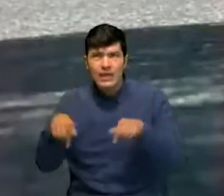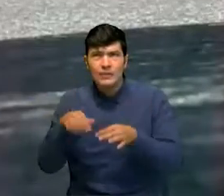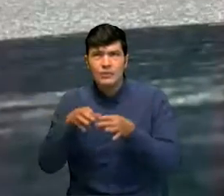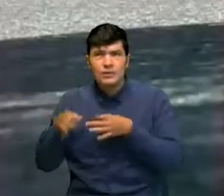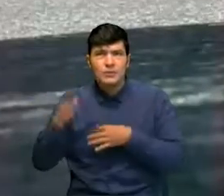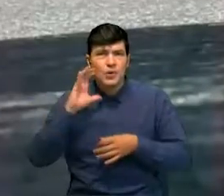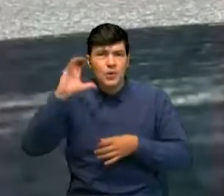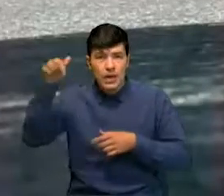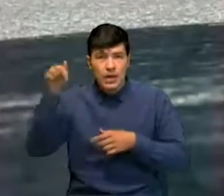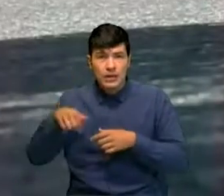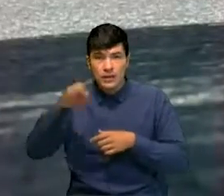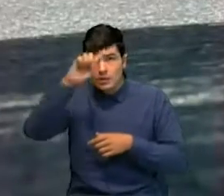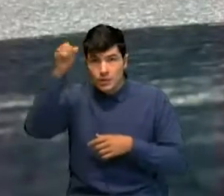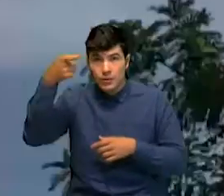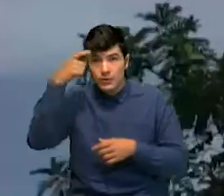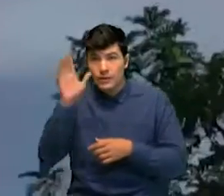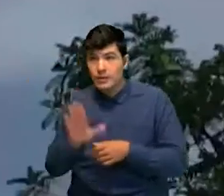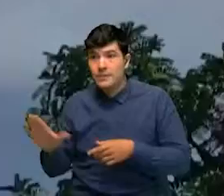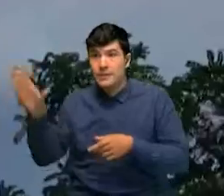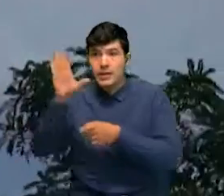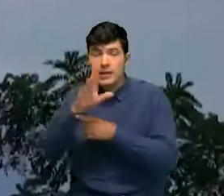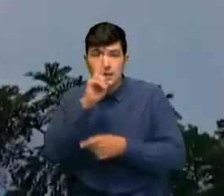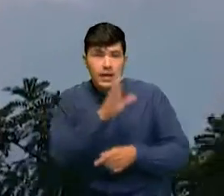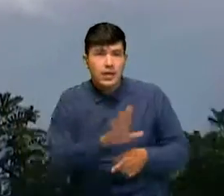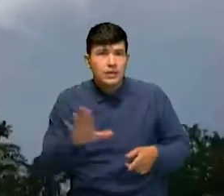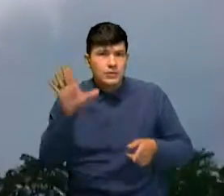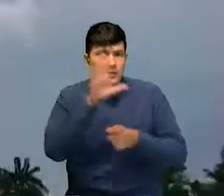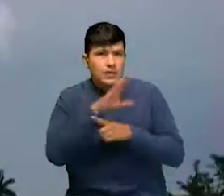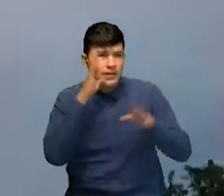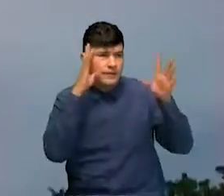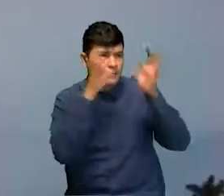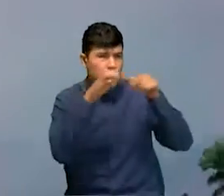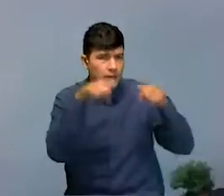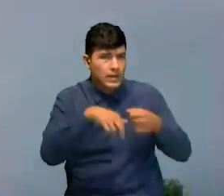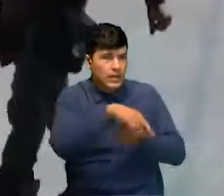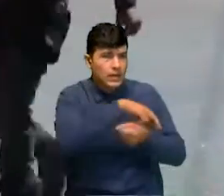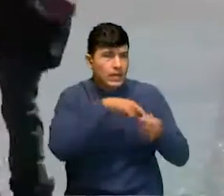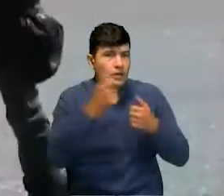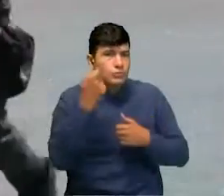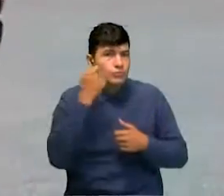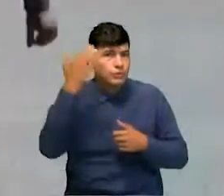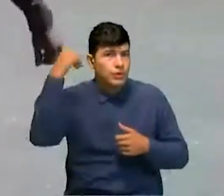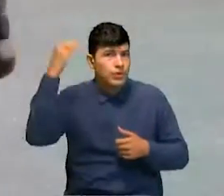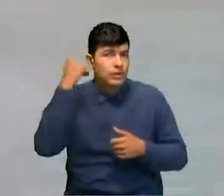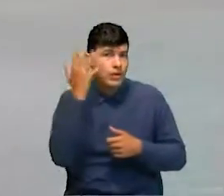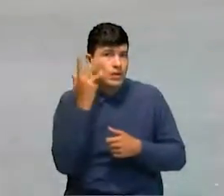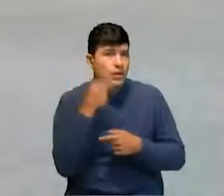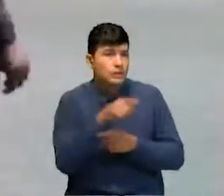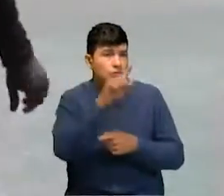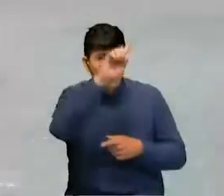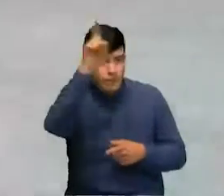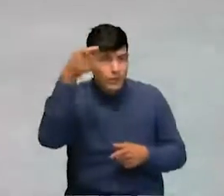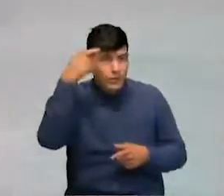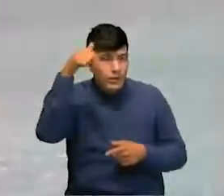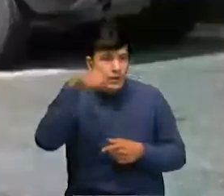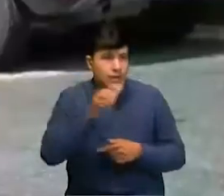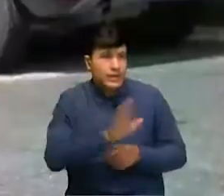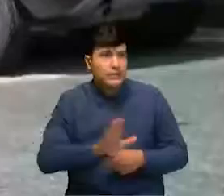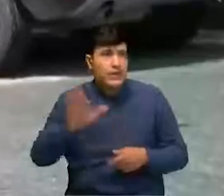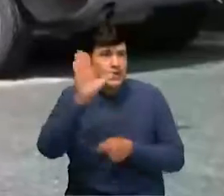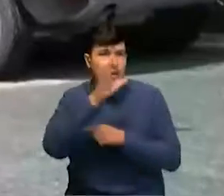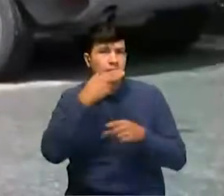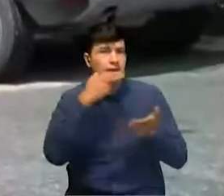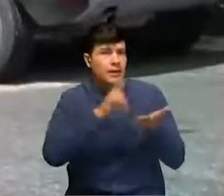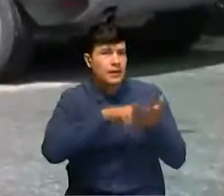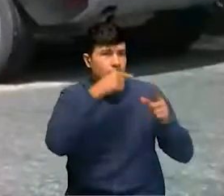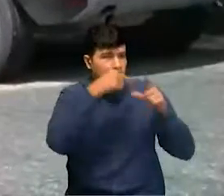han llevado al gobierno departamental y nacional en colocar los ojos en la región en los últimos días el gobernador del departamento ha elevado varias